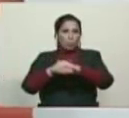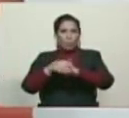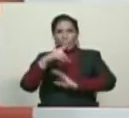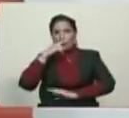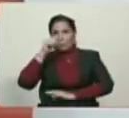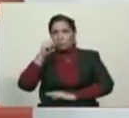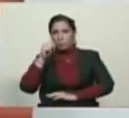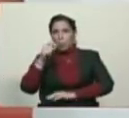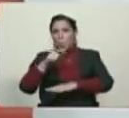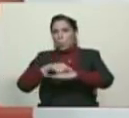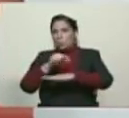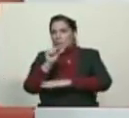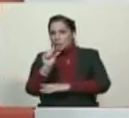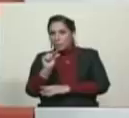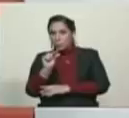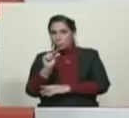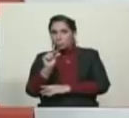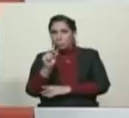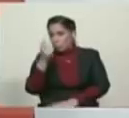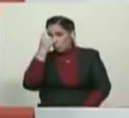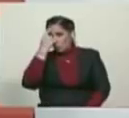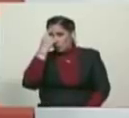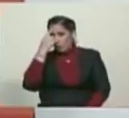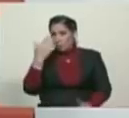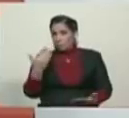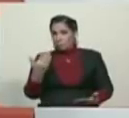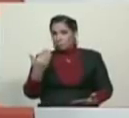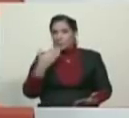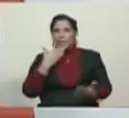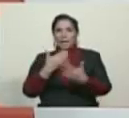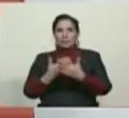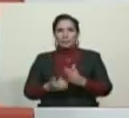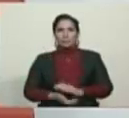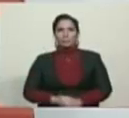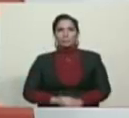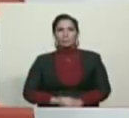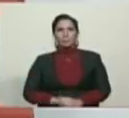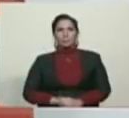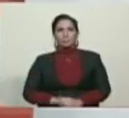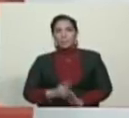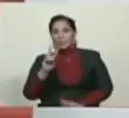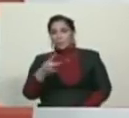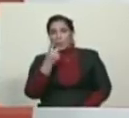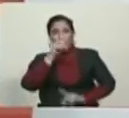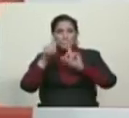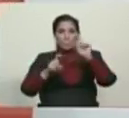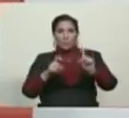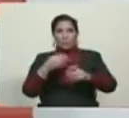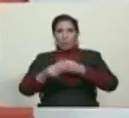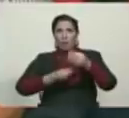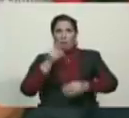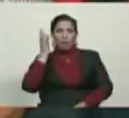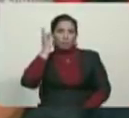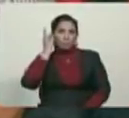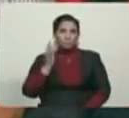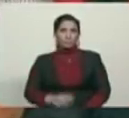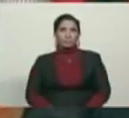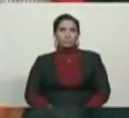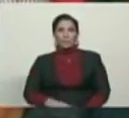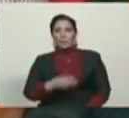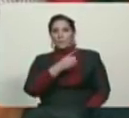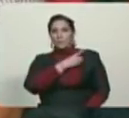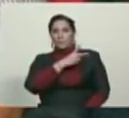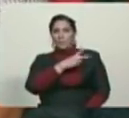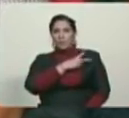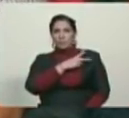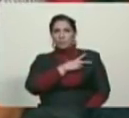por un instante. Gracias, Manuel. La segunda pregunta la efectúa Nelcy Oviedo por Venevisión.